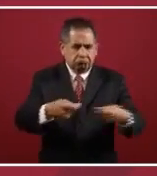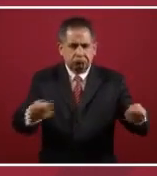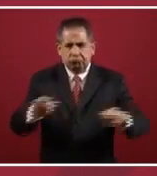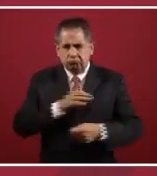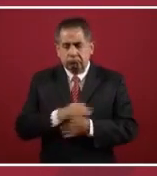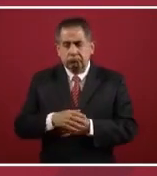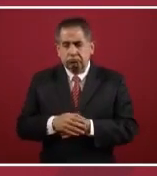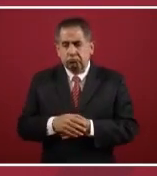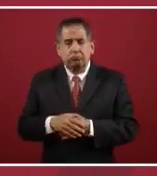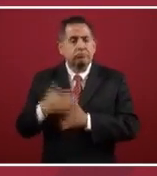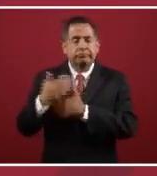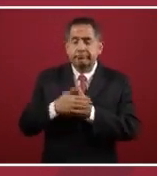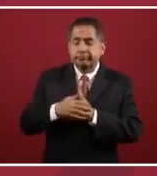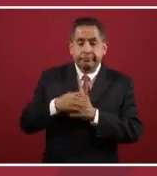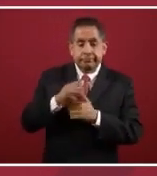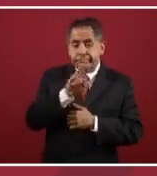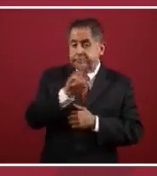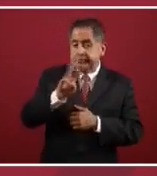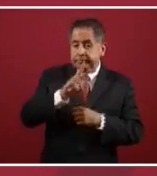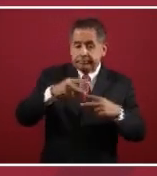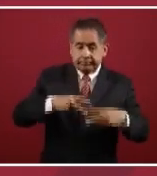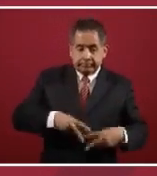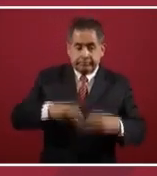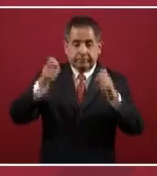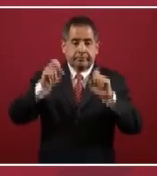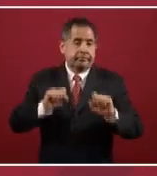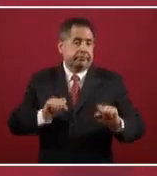a subir toda esta información